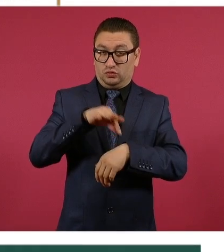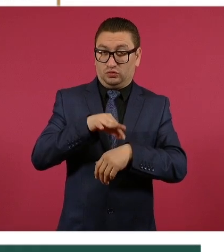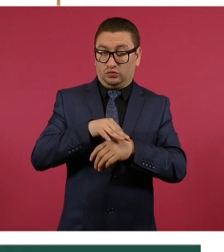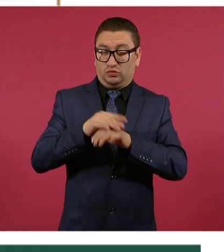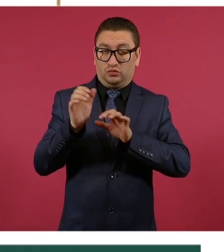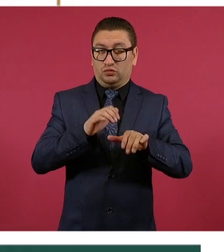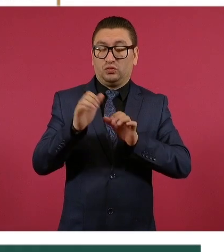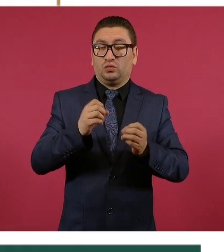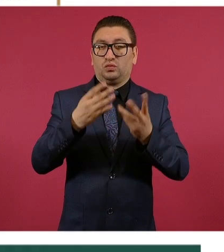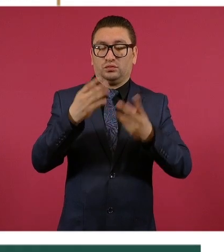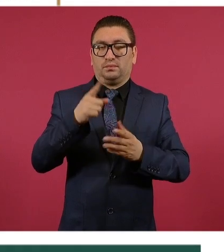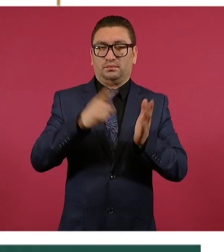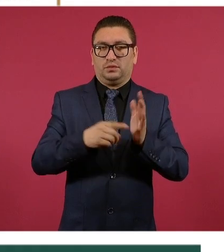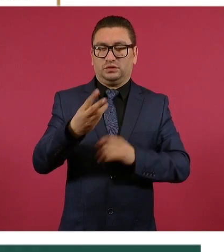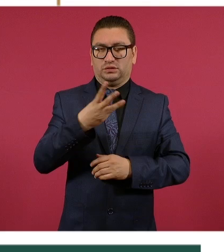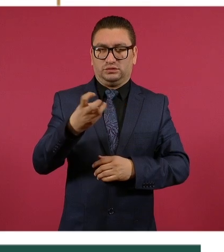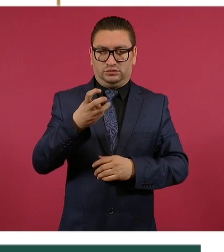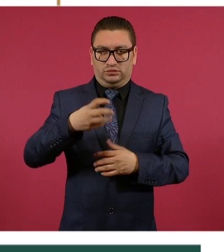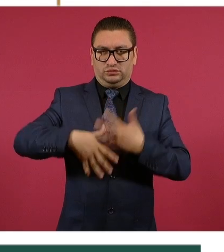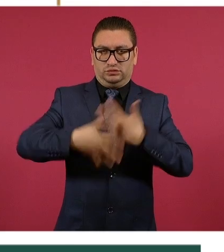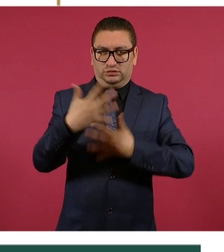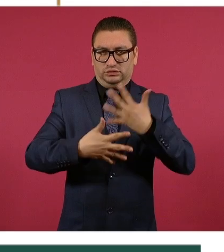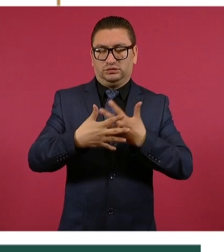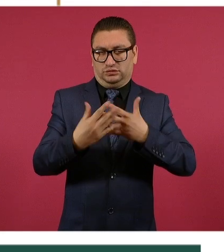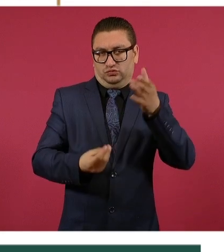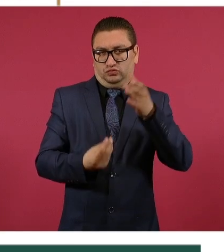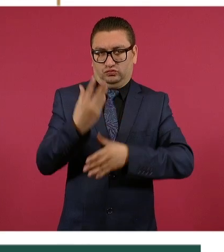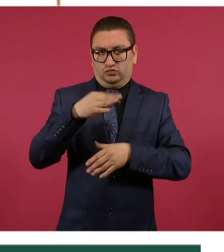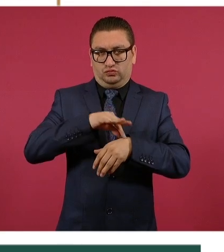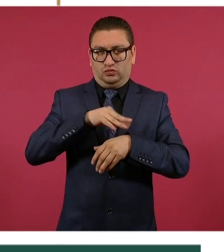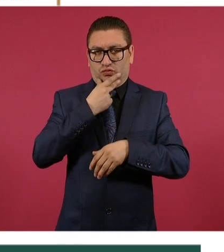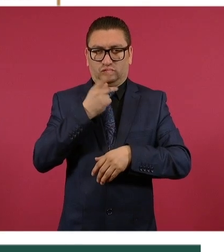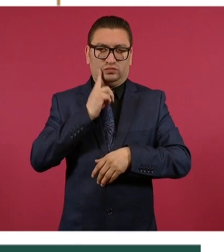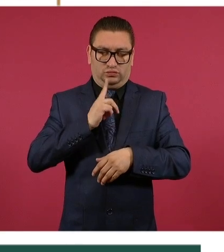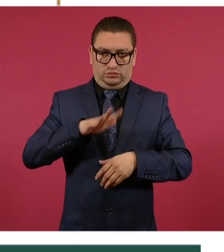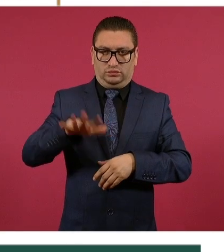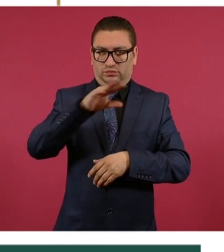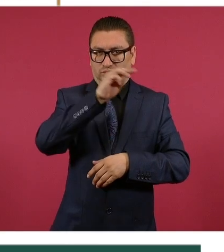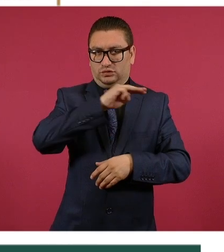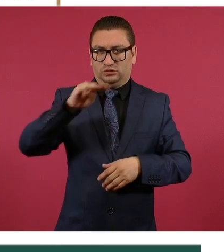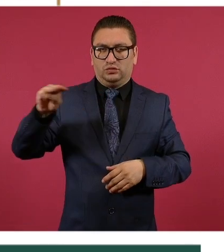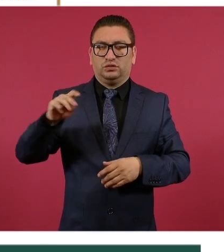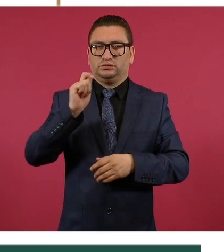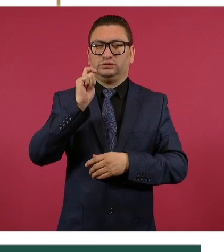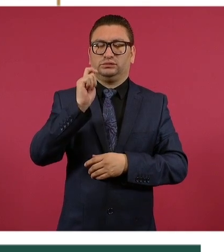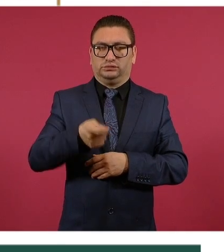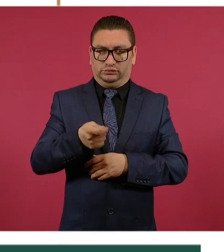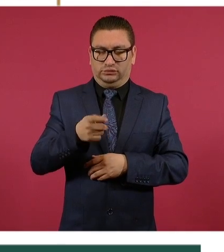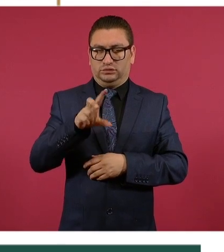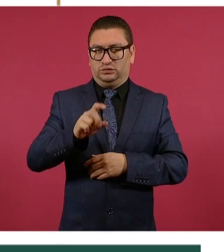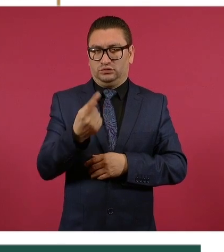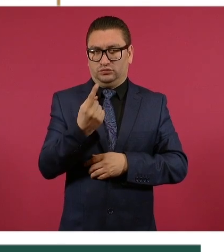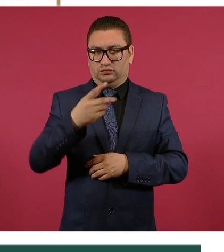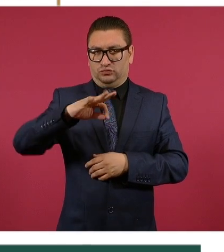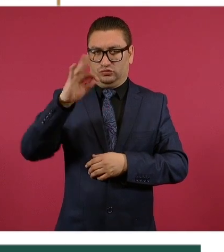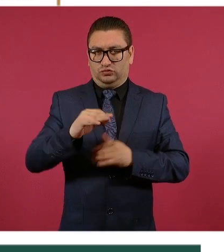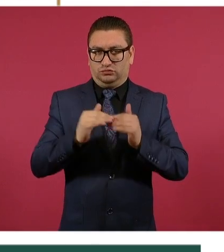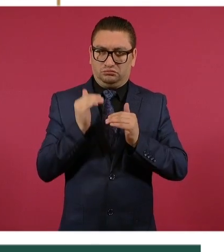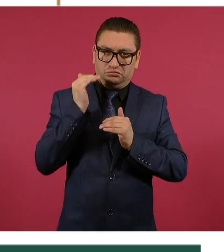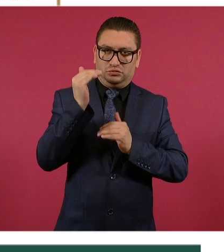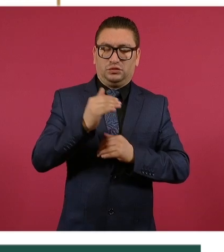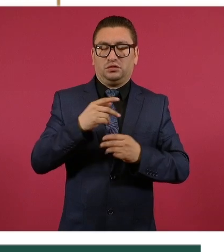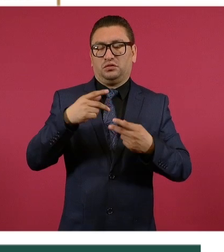contratado a 1,315 nuevos médicas y médicos en Michoacán, un incremento de 31% en el caso